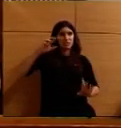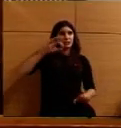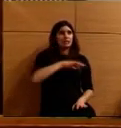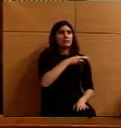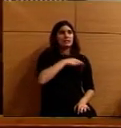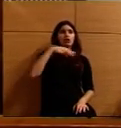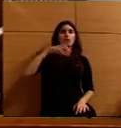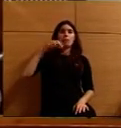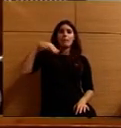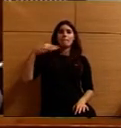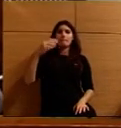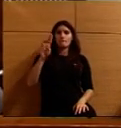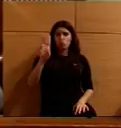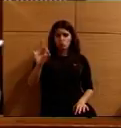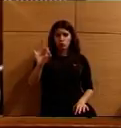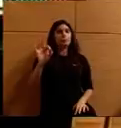señor Mompo,